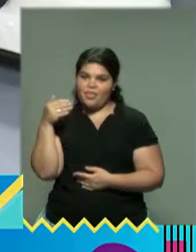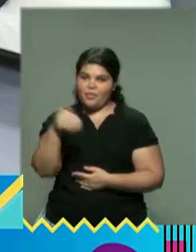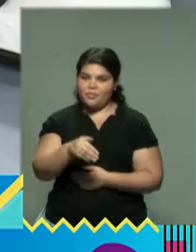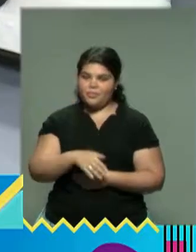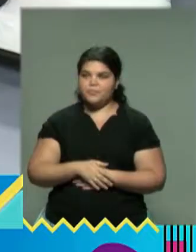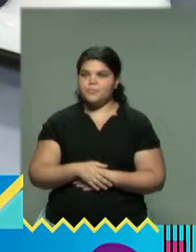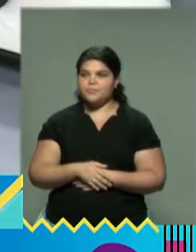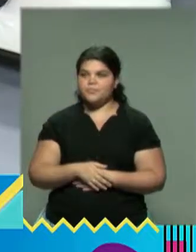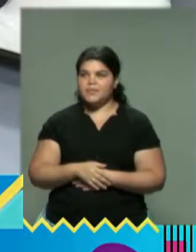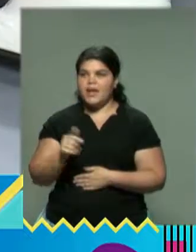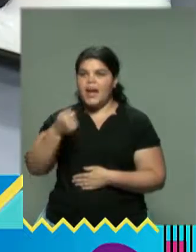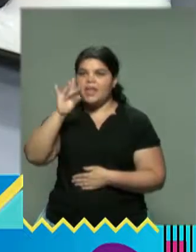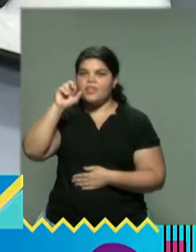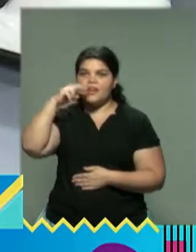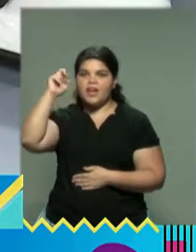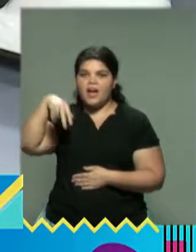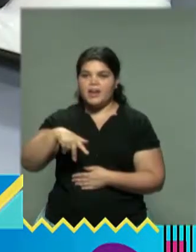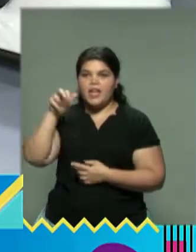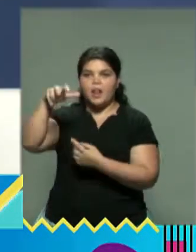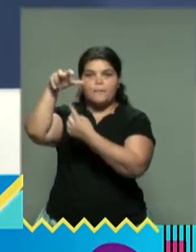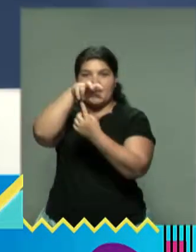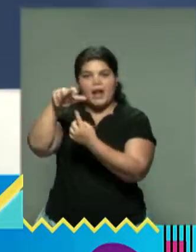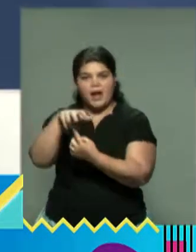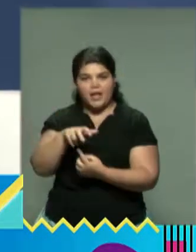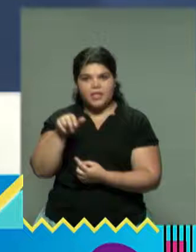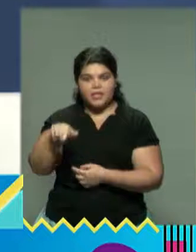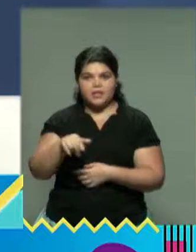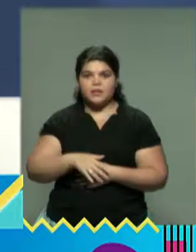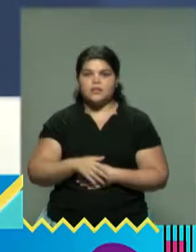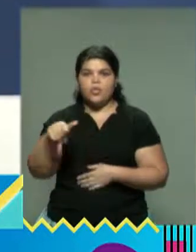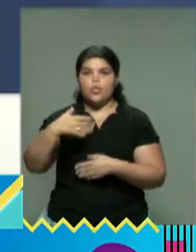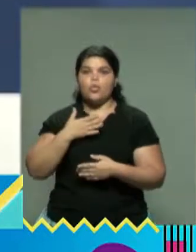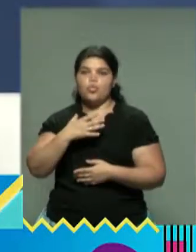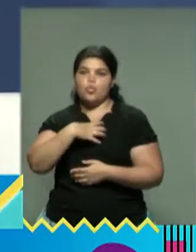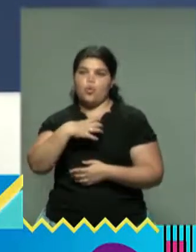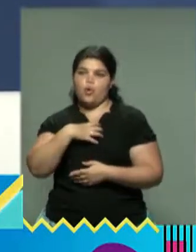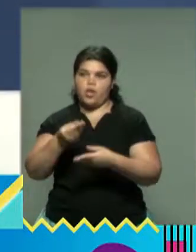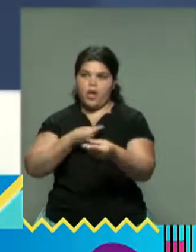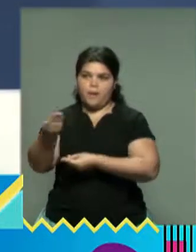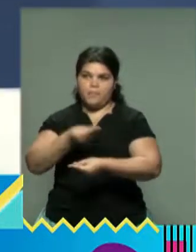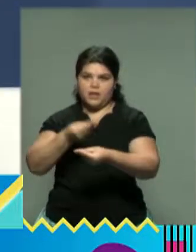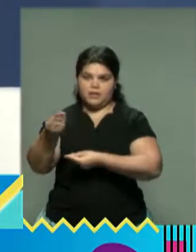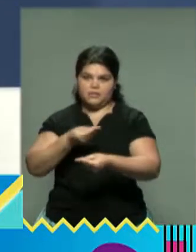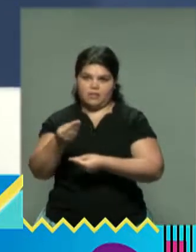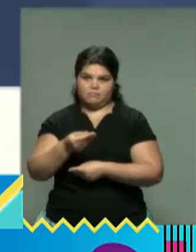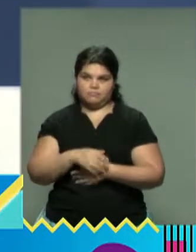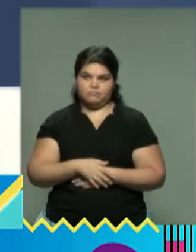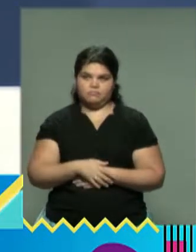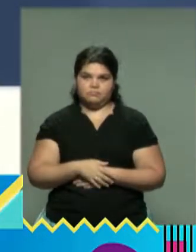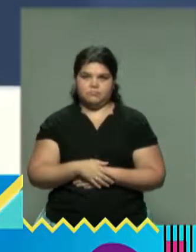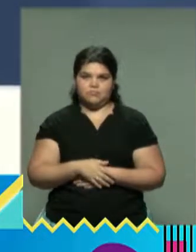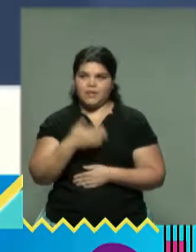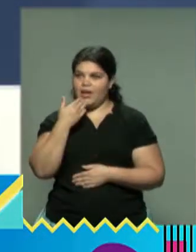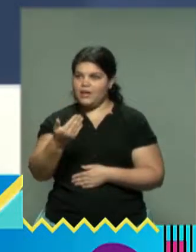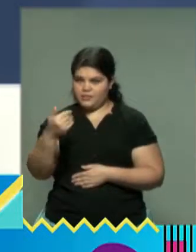muchas gracias. Y Adrián Polek, paracaidista, dueño de la empresa... Argentina Skydiving. Exactamente. Y gracias por estar